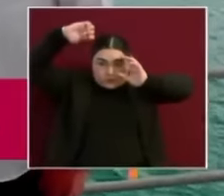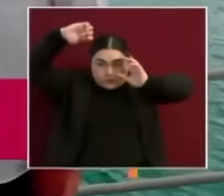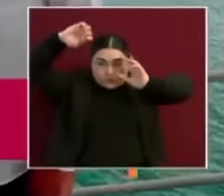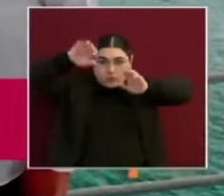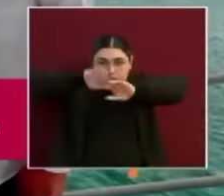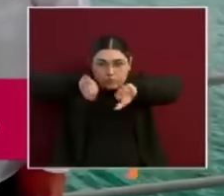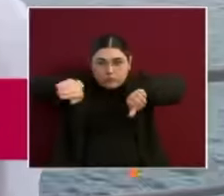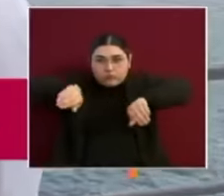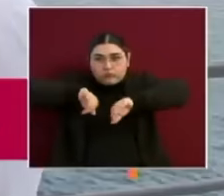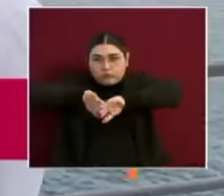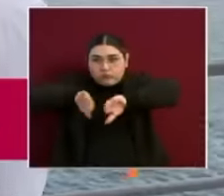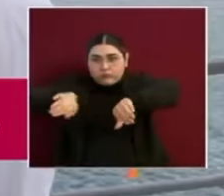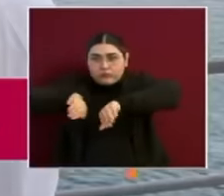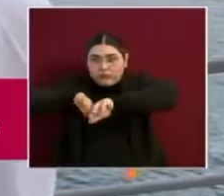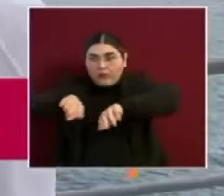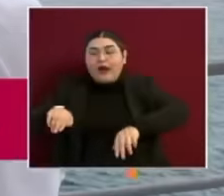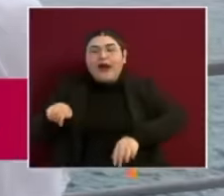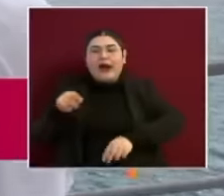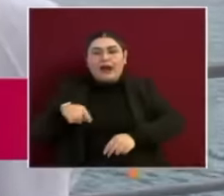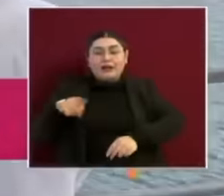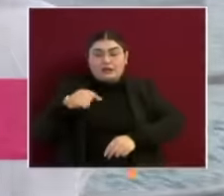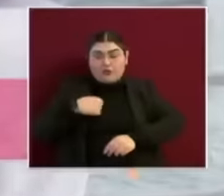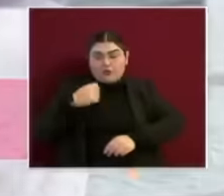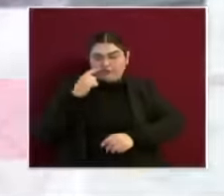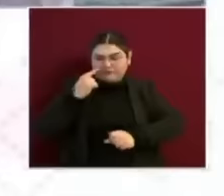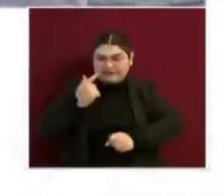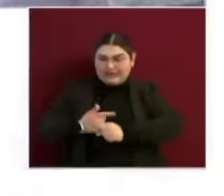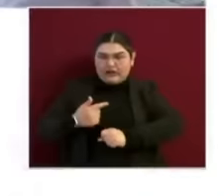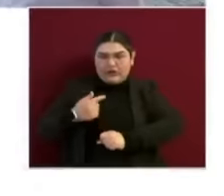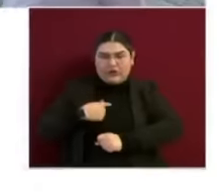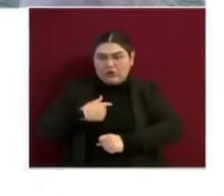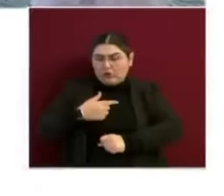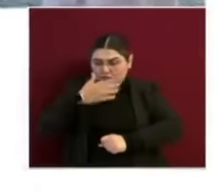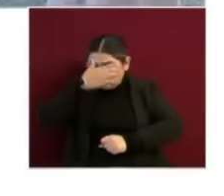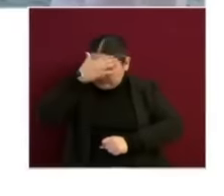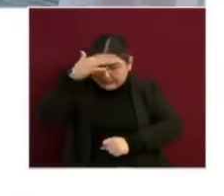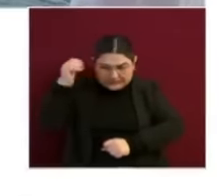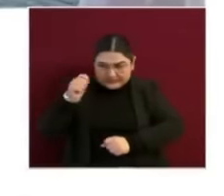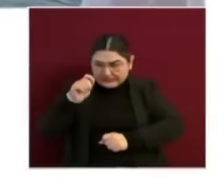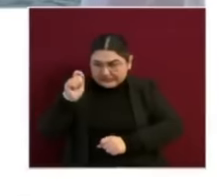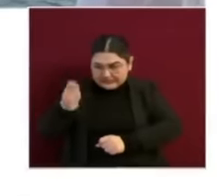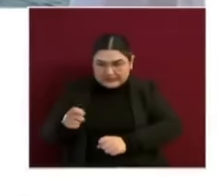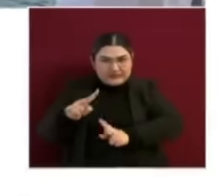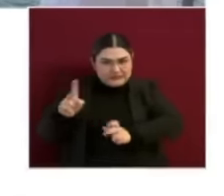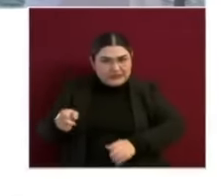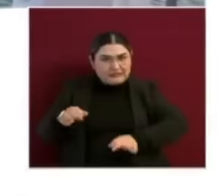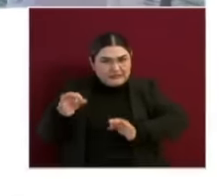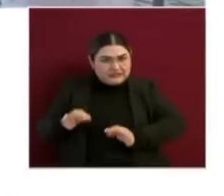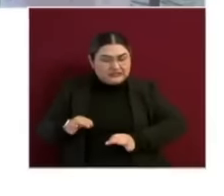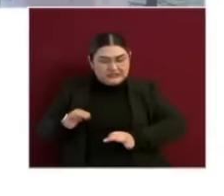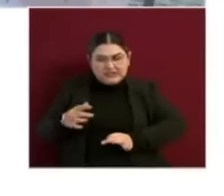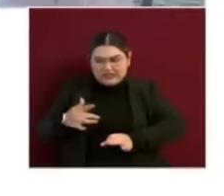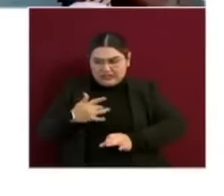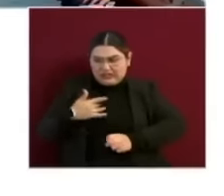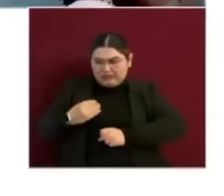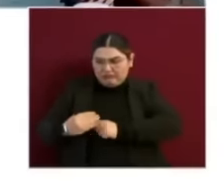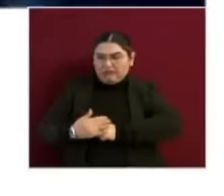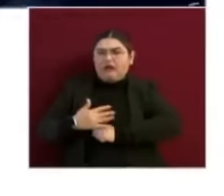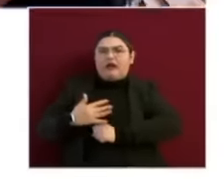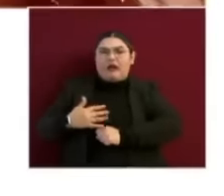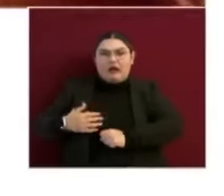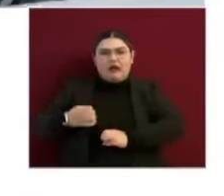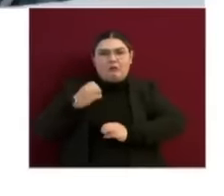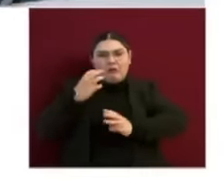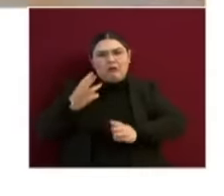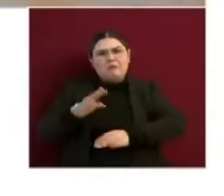mi ignorancia y del impacto que tenía esto, pues regresé